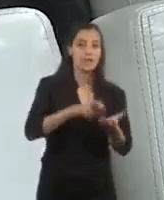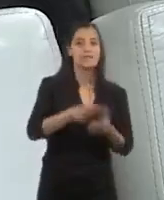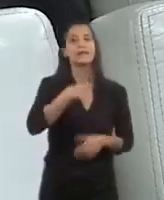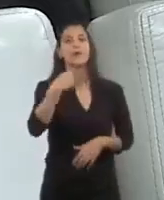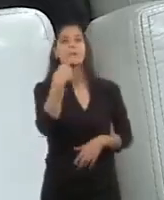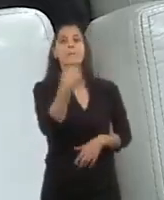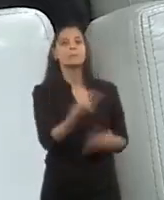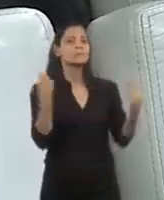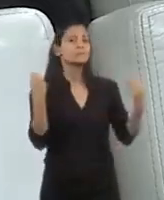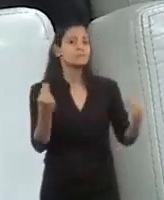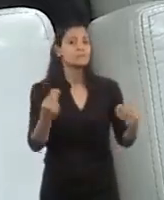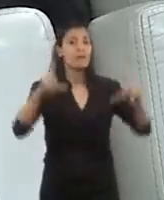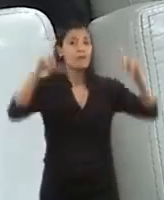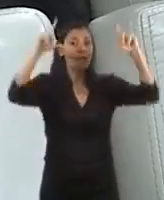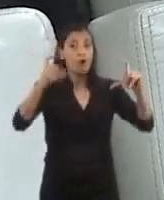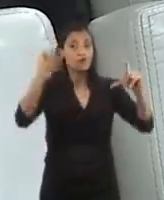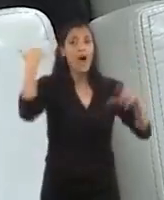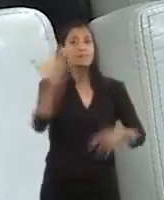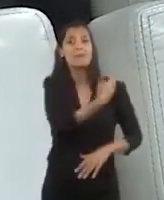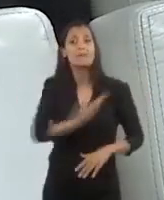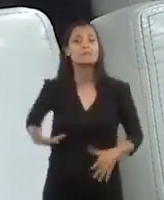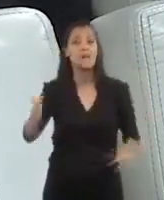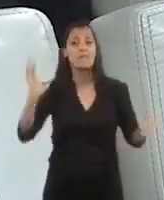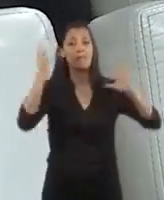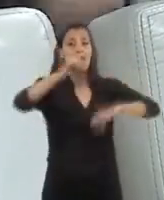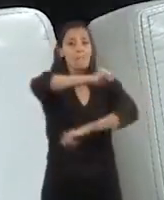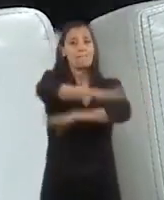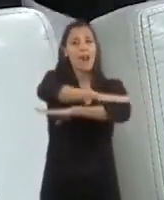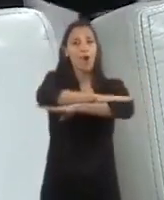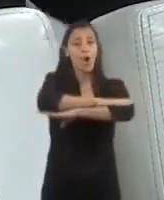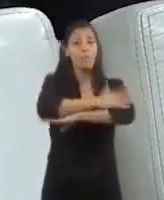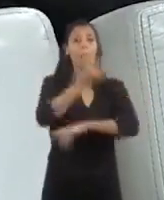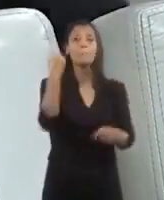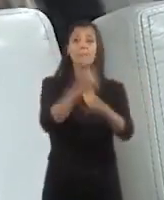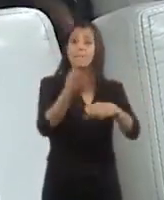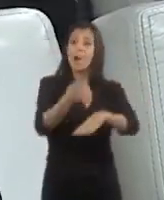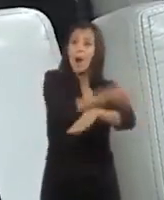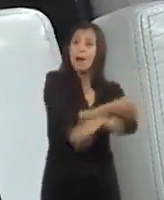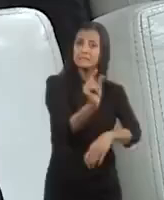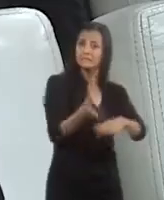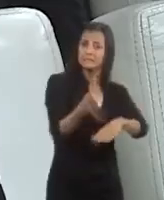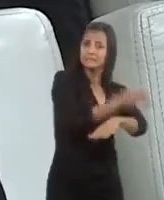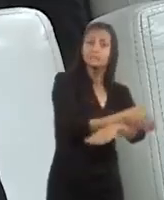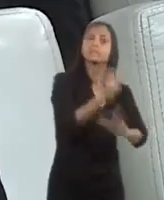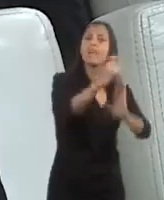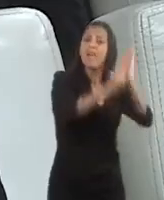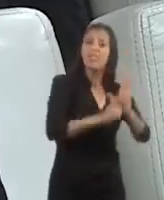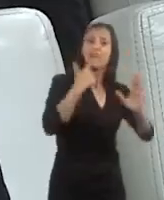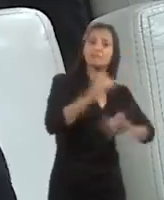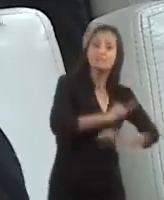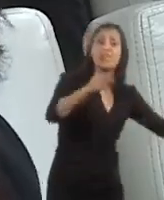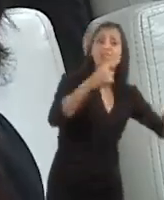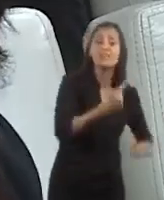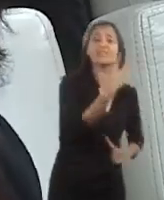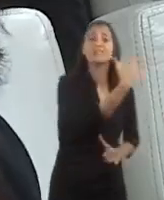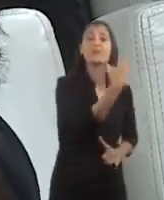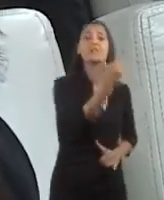Cómo se explica la foto del presidente ayer en el balcón minutos después de que el indec eh publicara un nuevo dato de pobreza que alcanza al